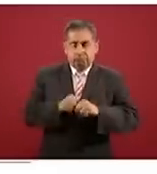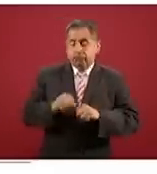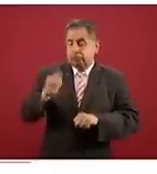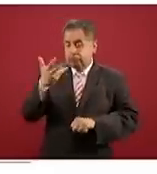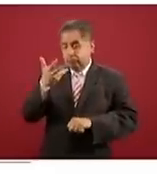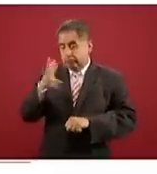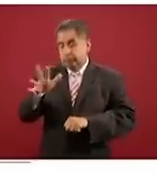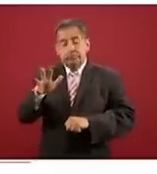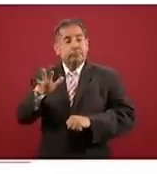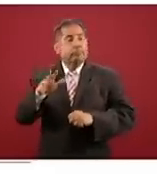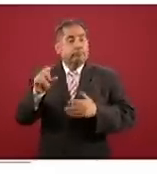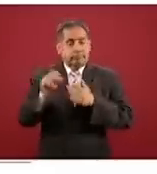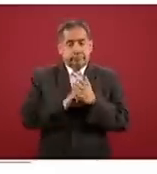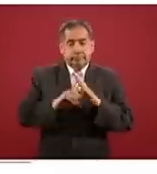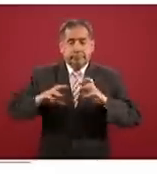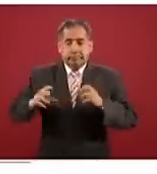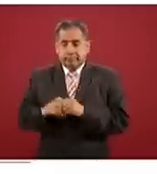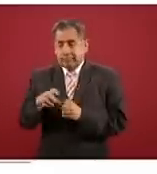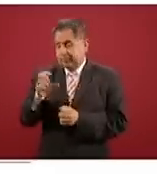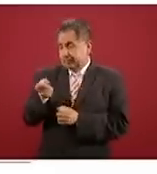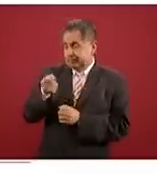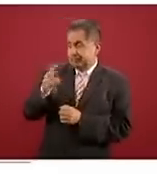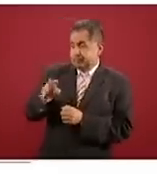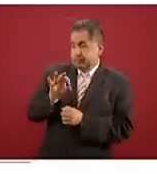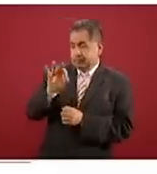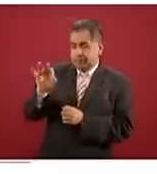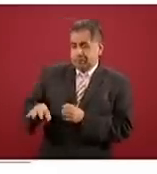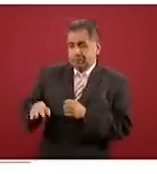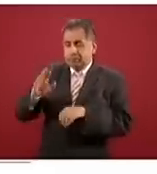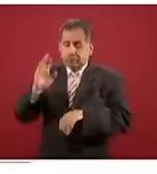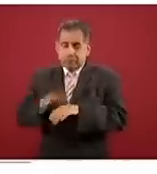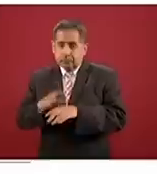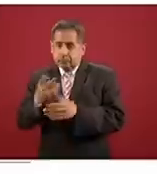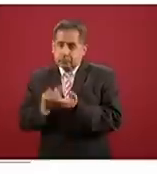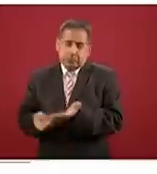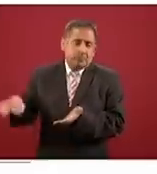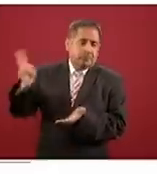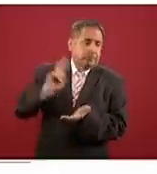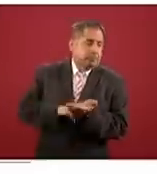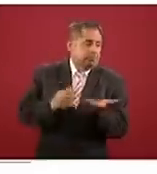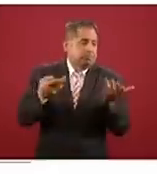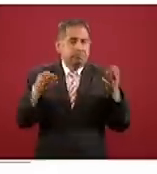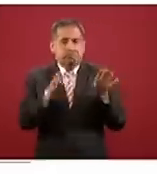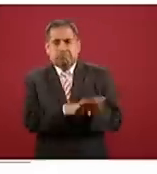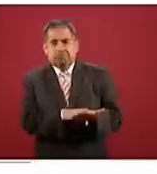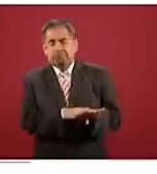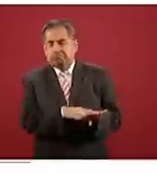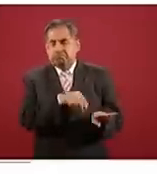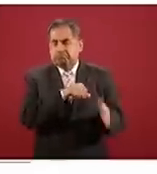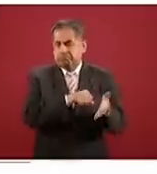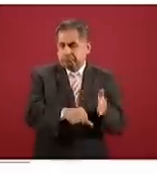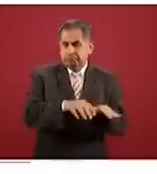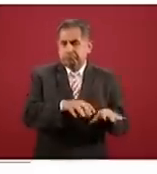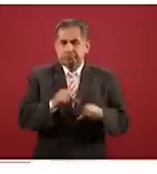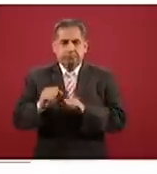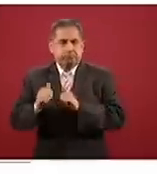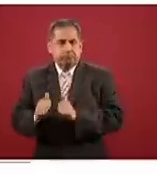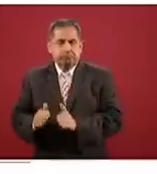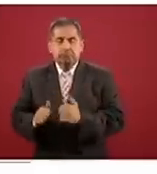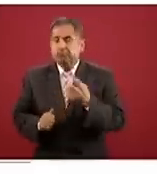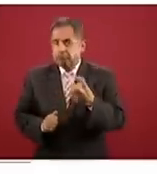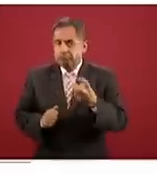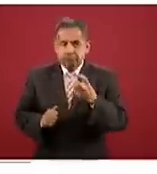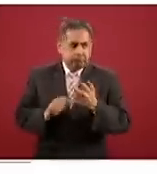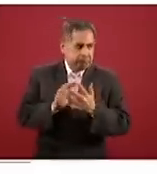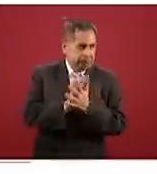En 10 meses, 69 veces más bloqueos que en todo lo del 2018. Por eso hemos dicho que el combate